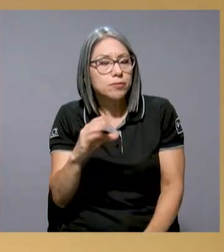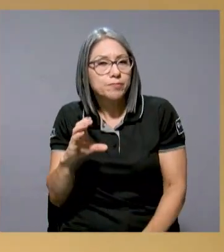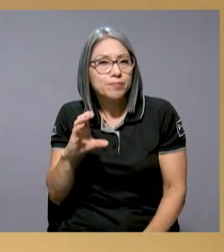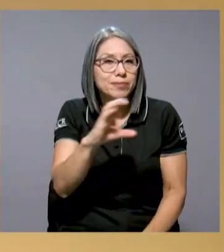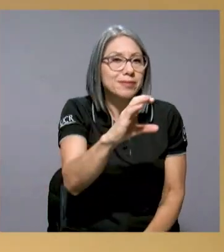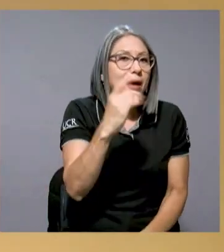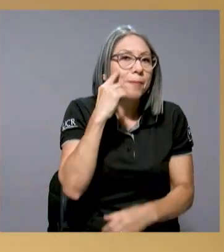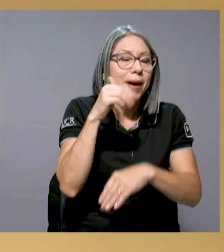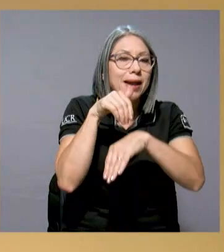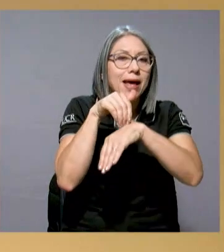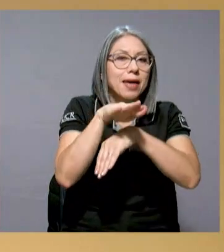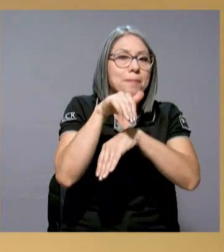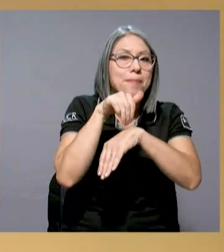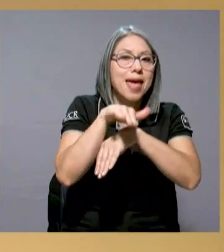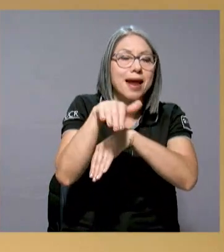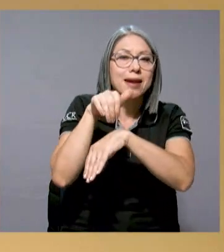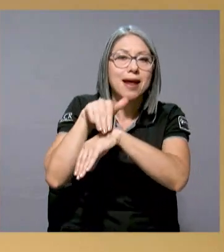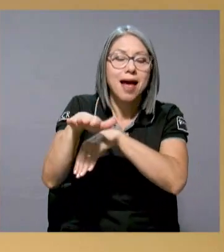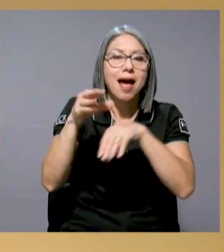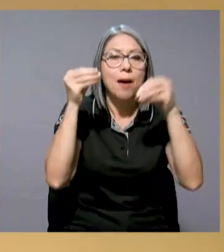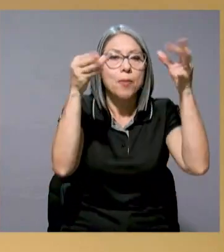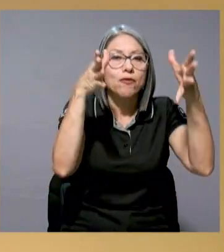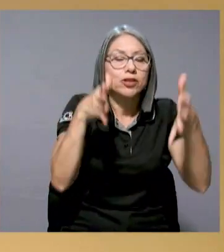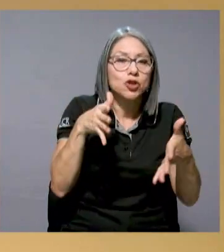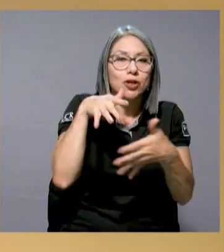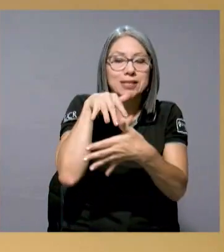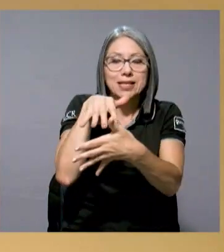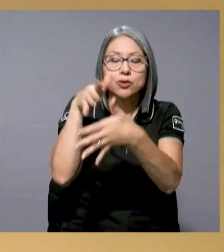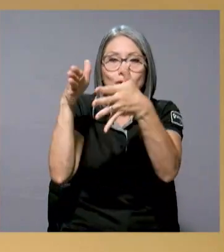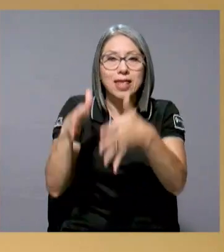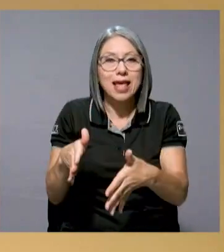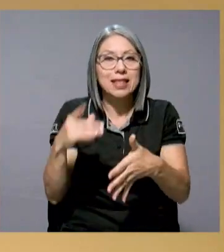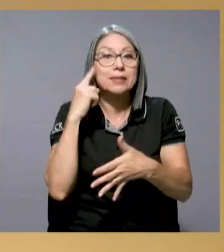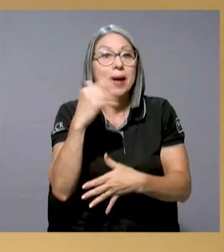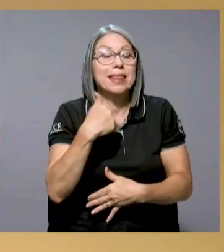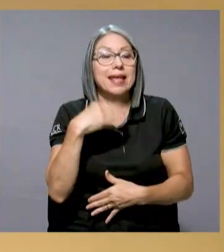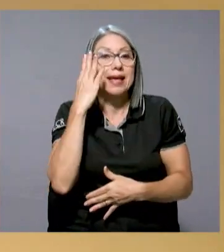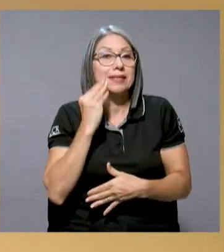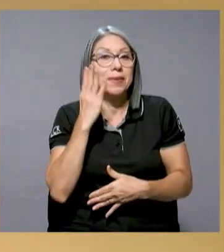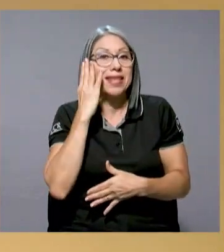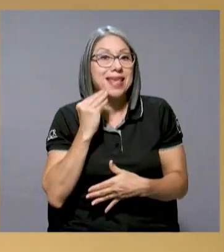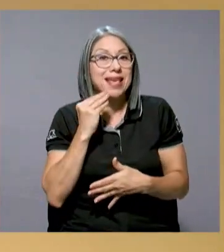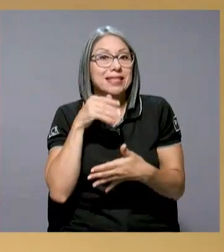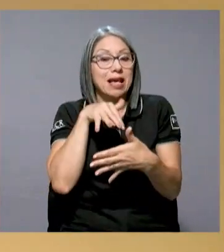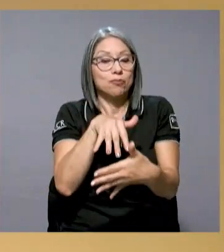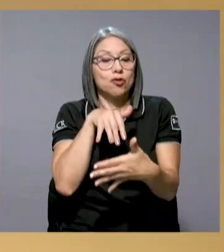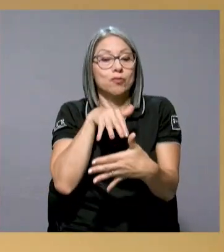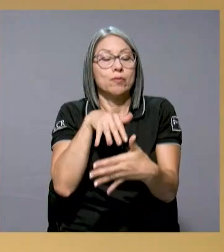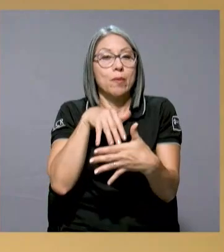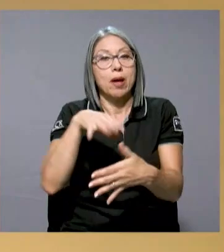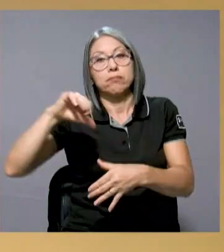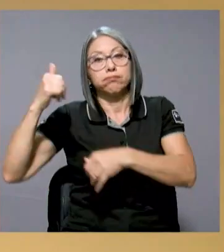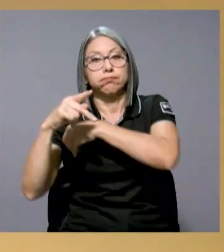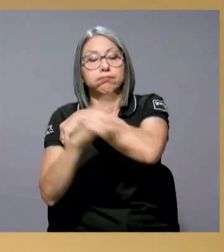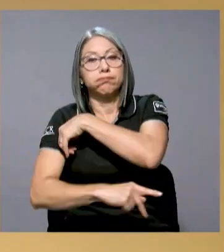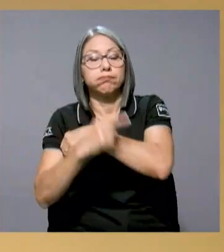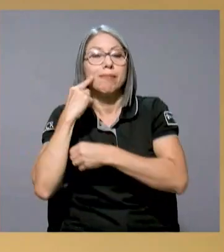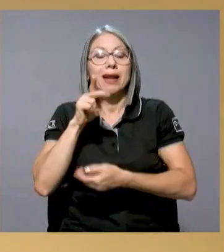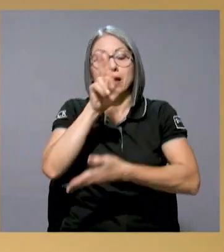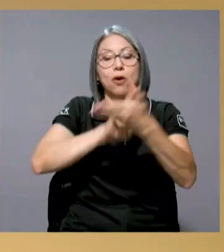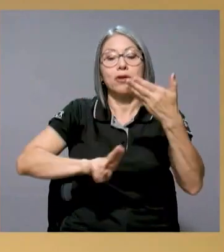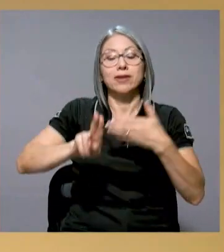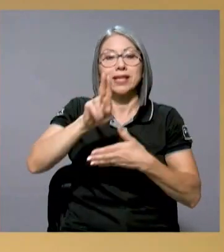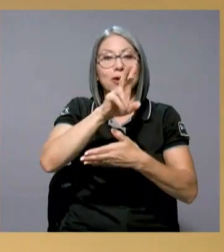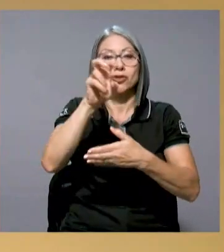o a estudiantes a que tengan estas experiencias y esta formación fuera del país para que la Universidad de Costa Rica siga siendo de las primeras